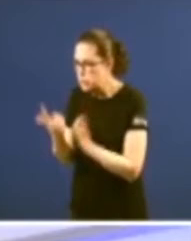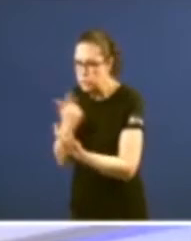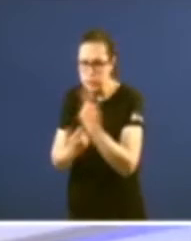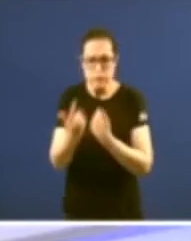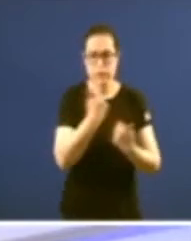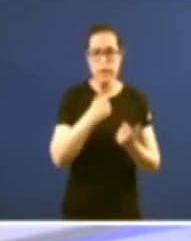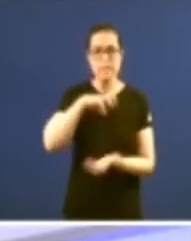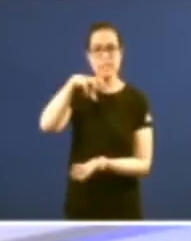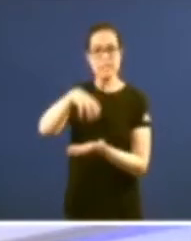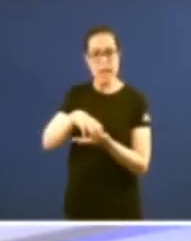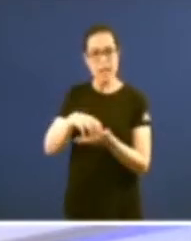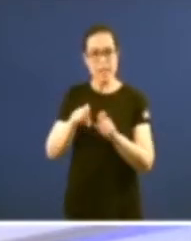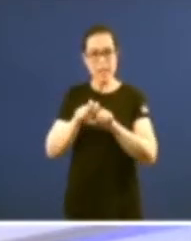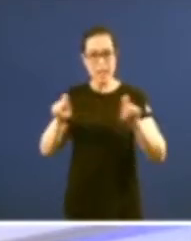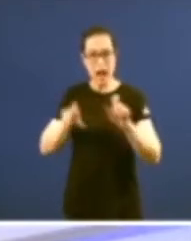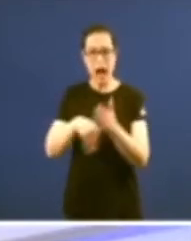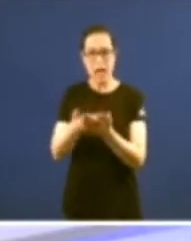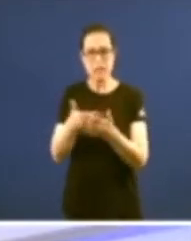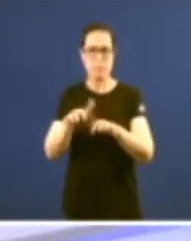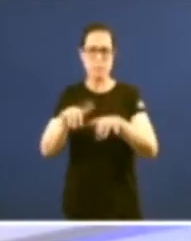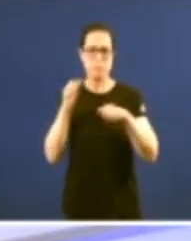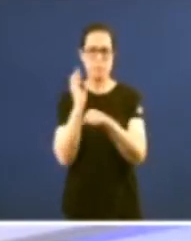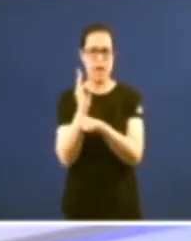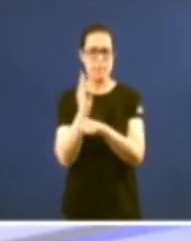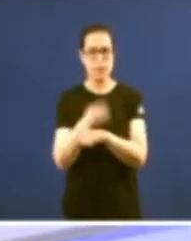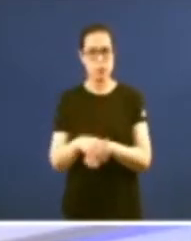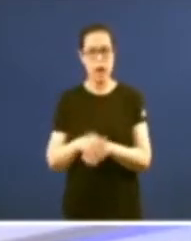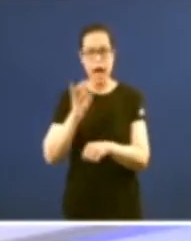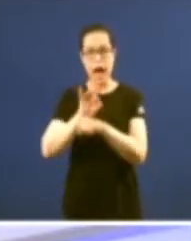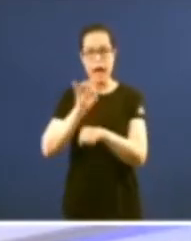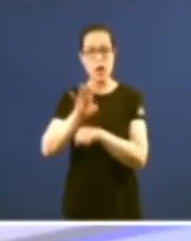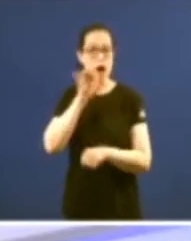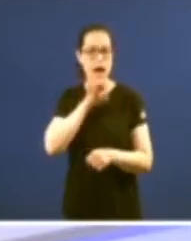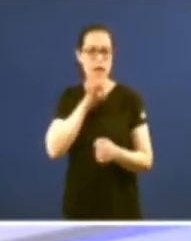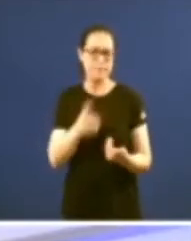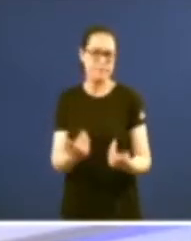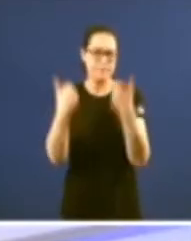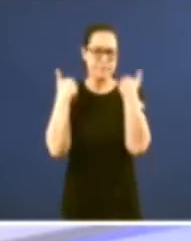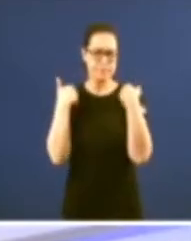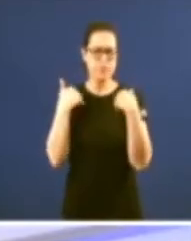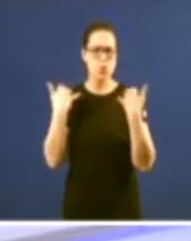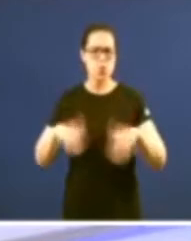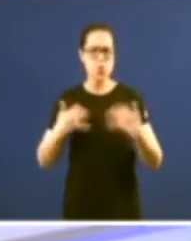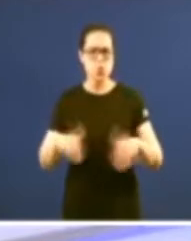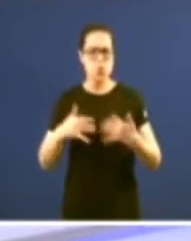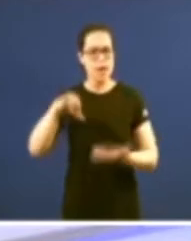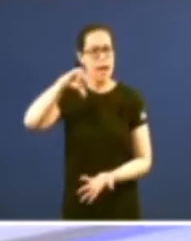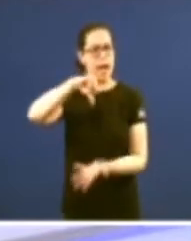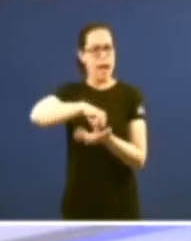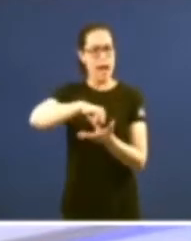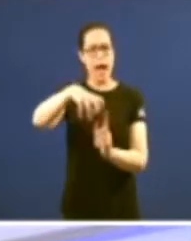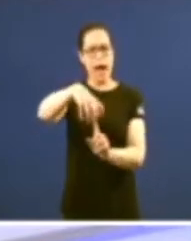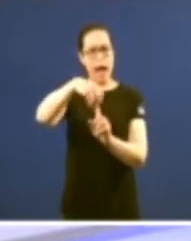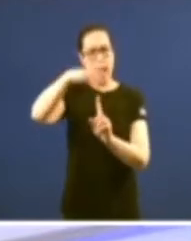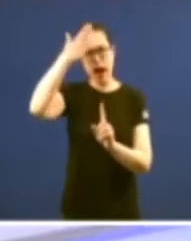sede a do propio Parlamento. A El Correo correspondió la difícil tarefa de defender a capitalidad, defenderla